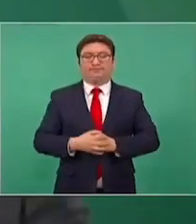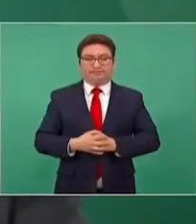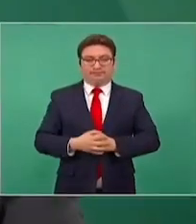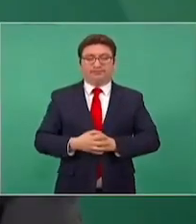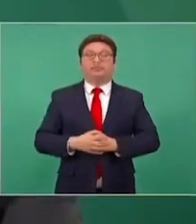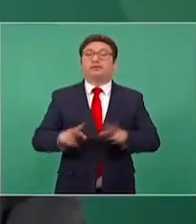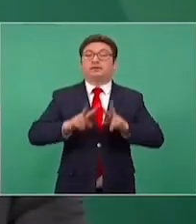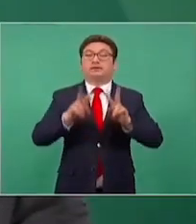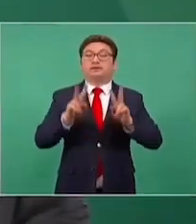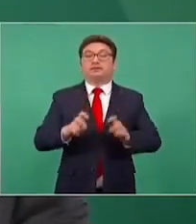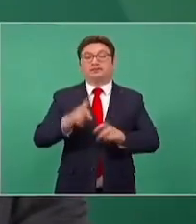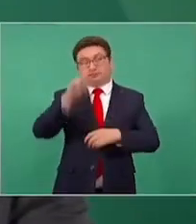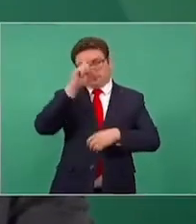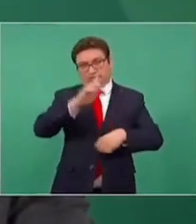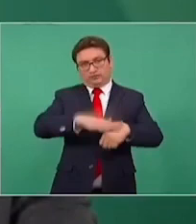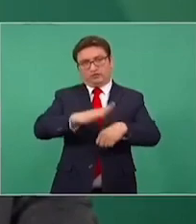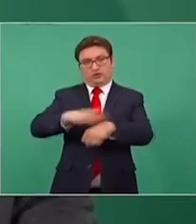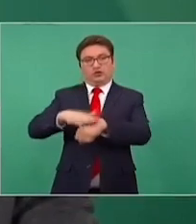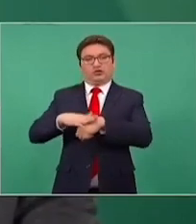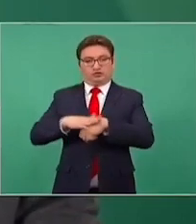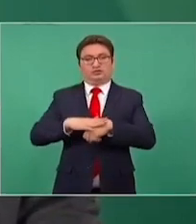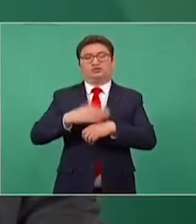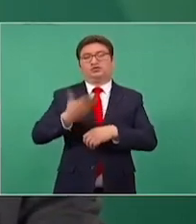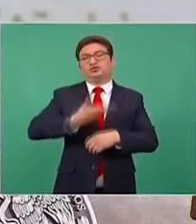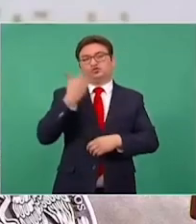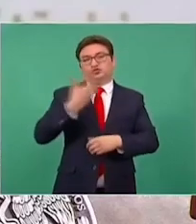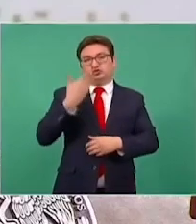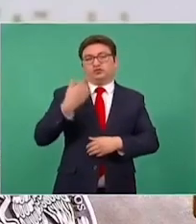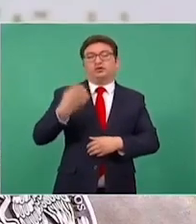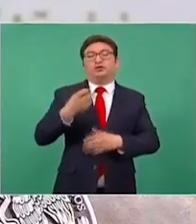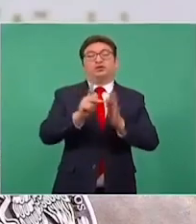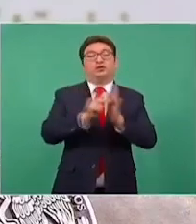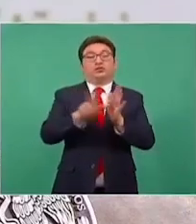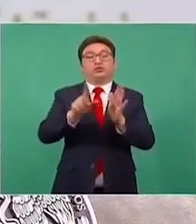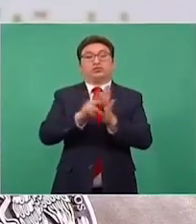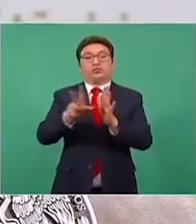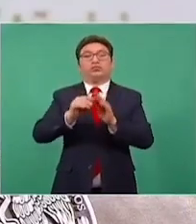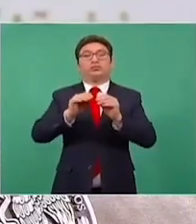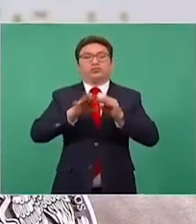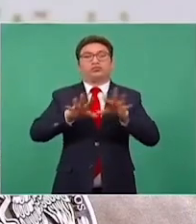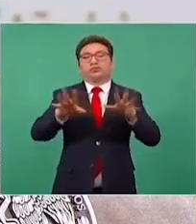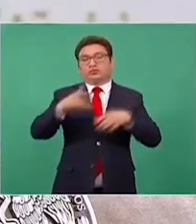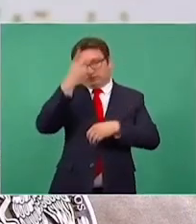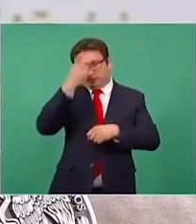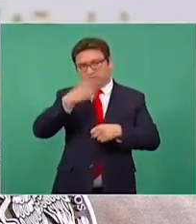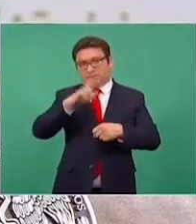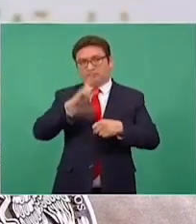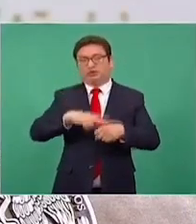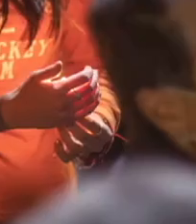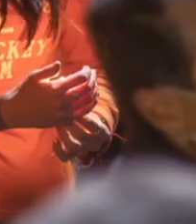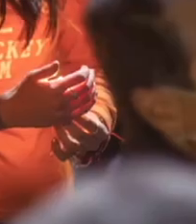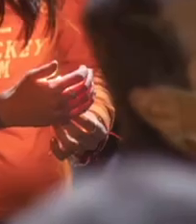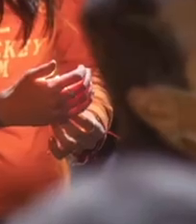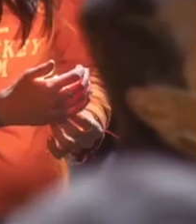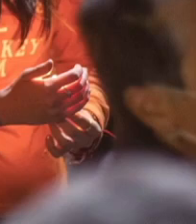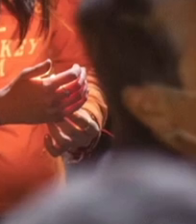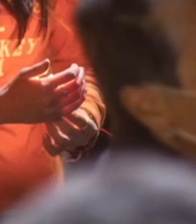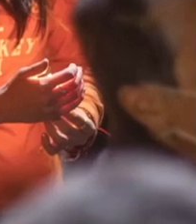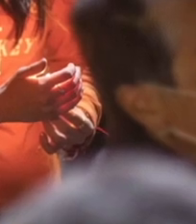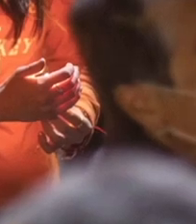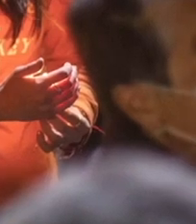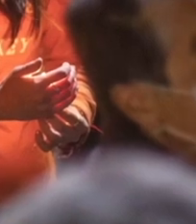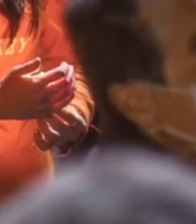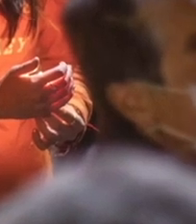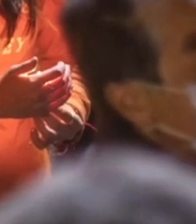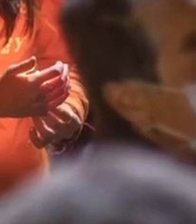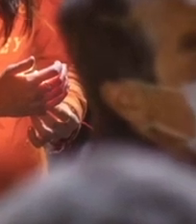mundo. Así que en Nuevo León ya se están preparando, y señalar nada más, Nuevo León tiene menos casos activos en este momento, los nuevos casos